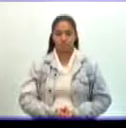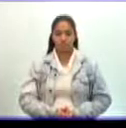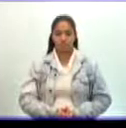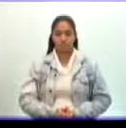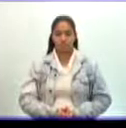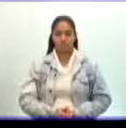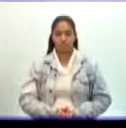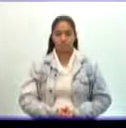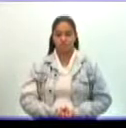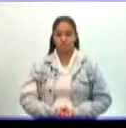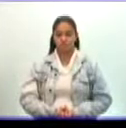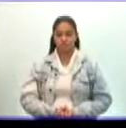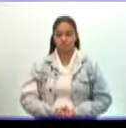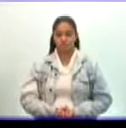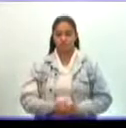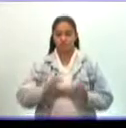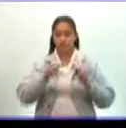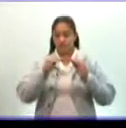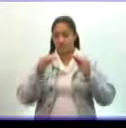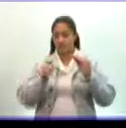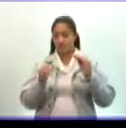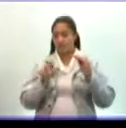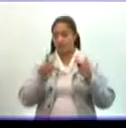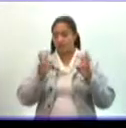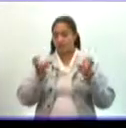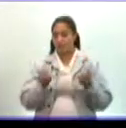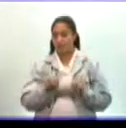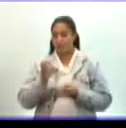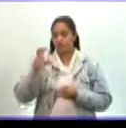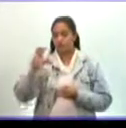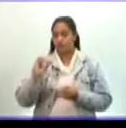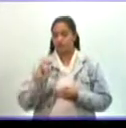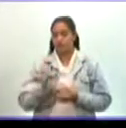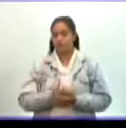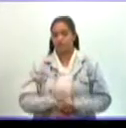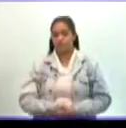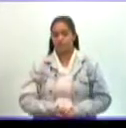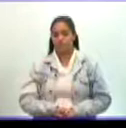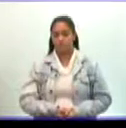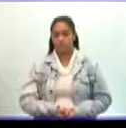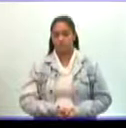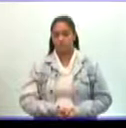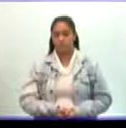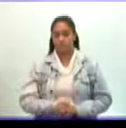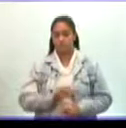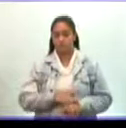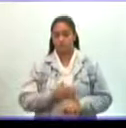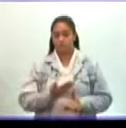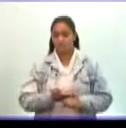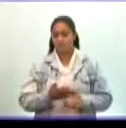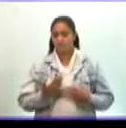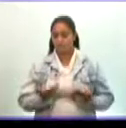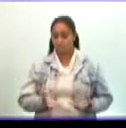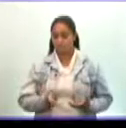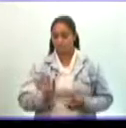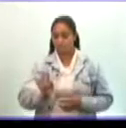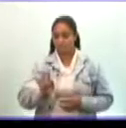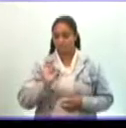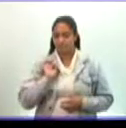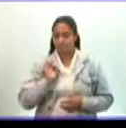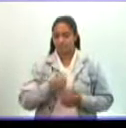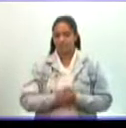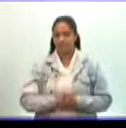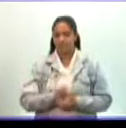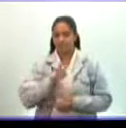medios, despejar el valor de OC y luego entonces obtener la